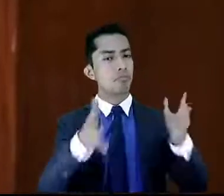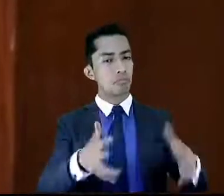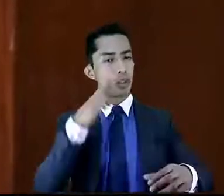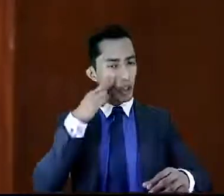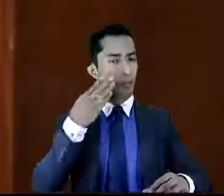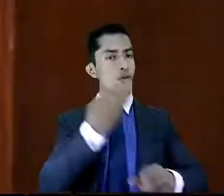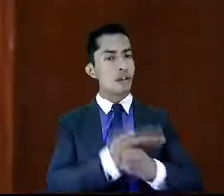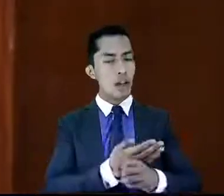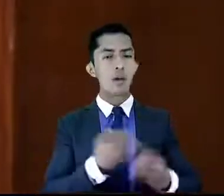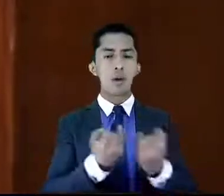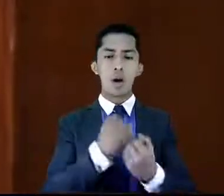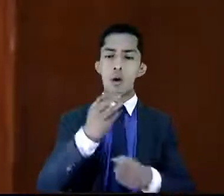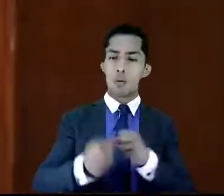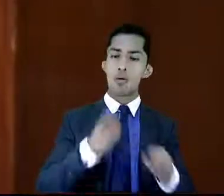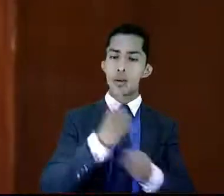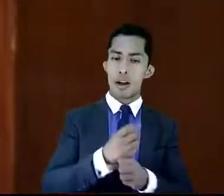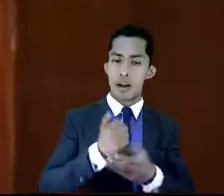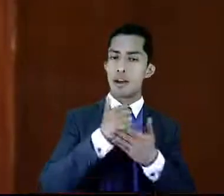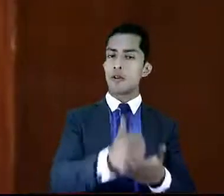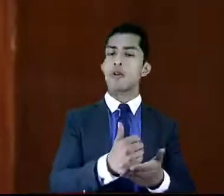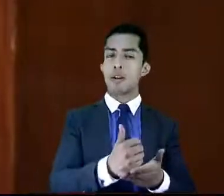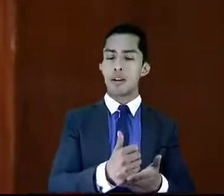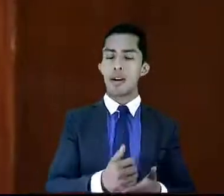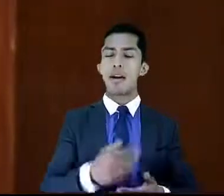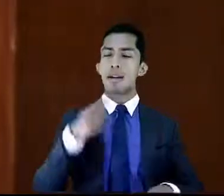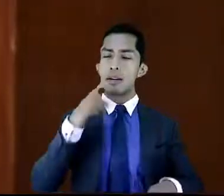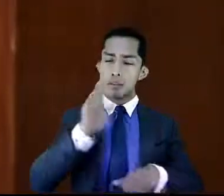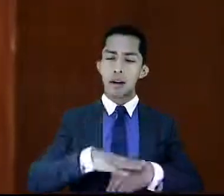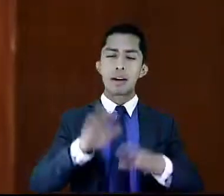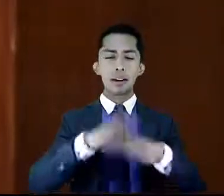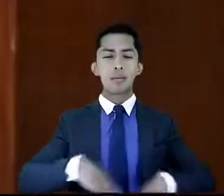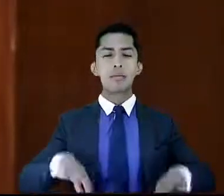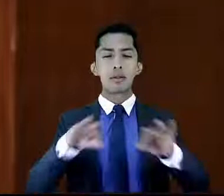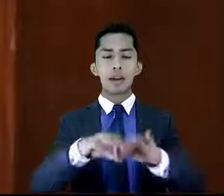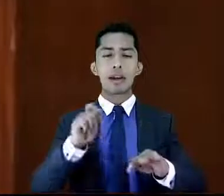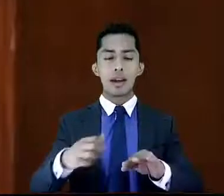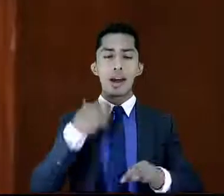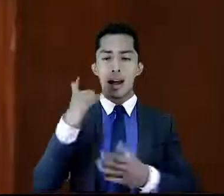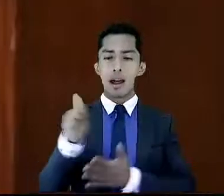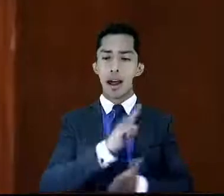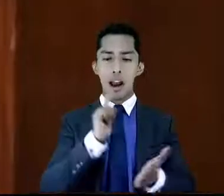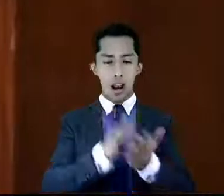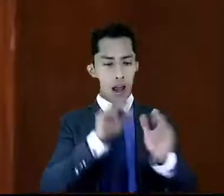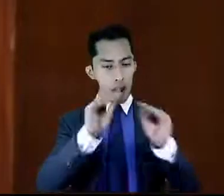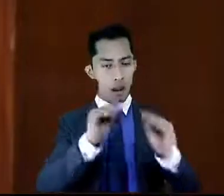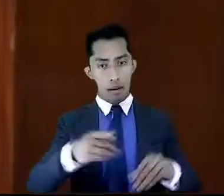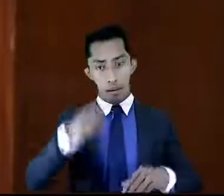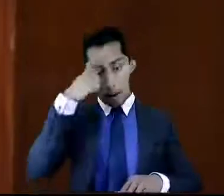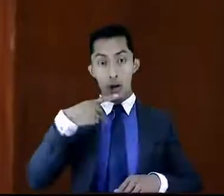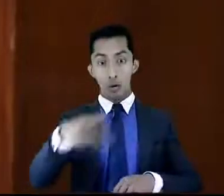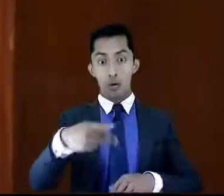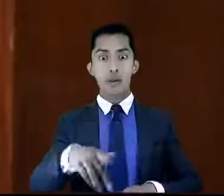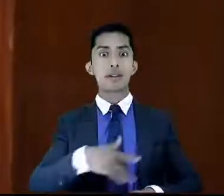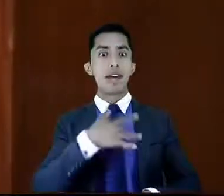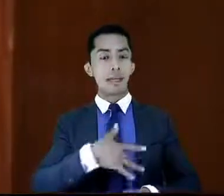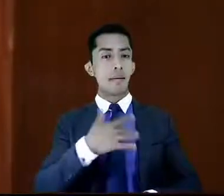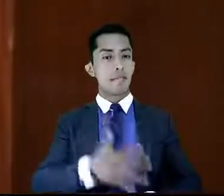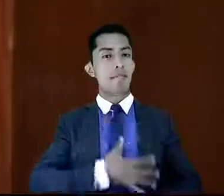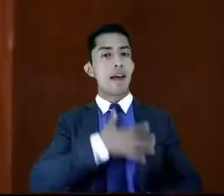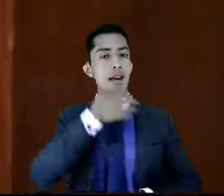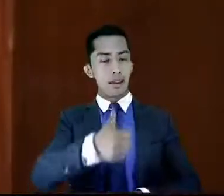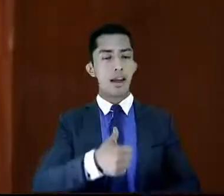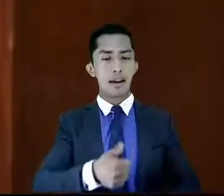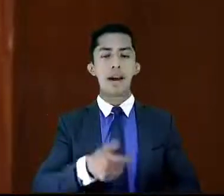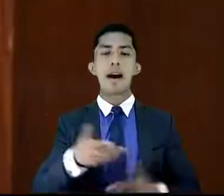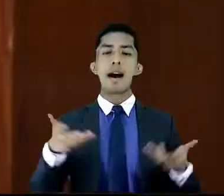oportunidad. Nuestra prioridad será legislar por tu estado de bienestar. Generaremos las condiciones